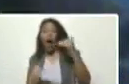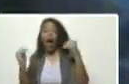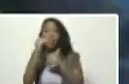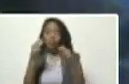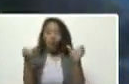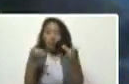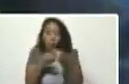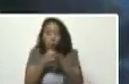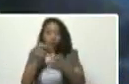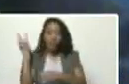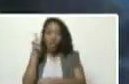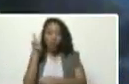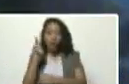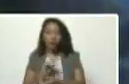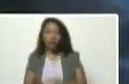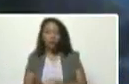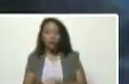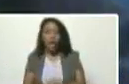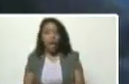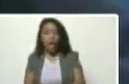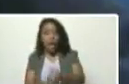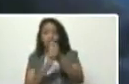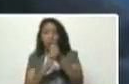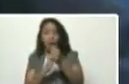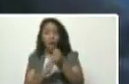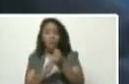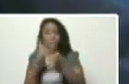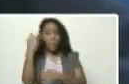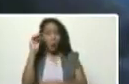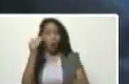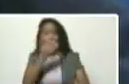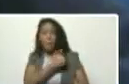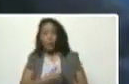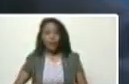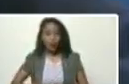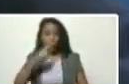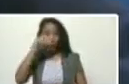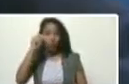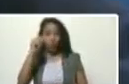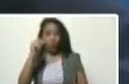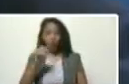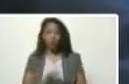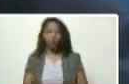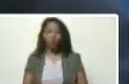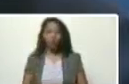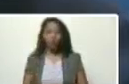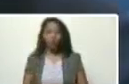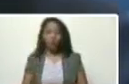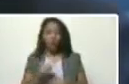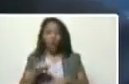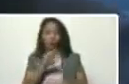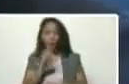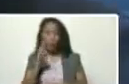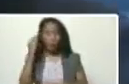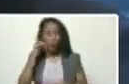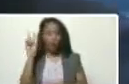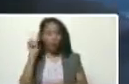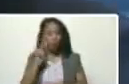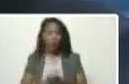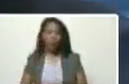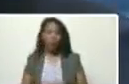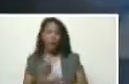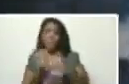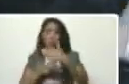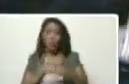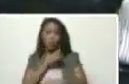comisión de Venezuela encabezada por Nicolás Maduro Moros, presidente de la República Bolivariana de Venezuela. Vamos